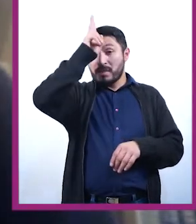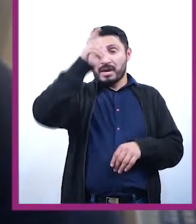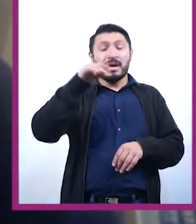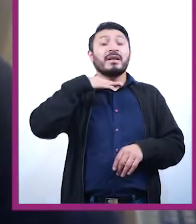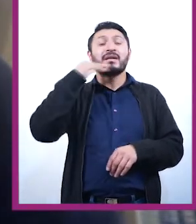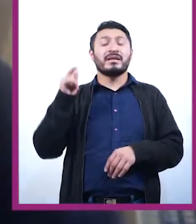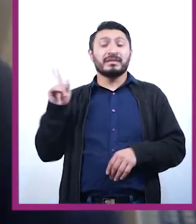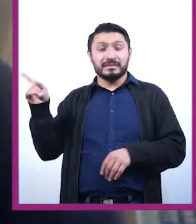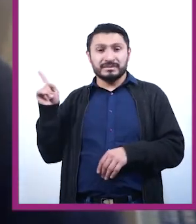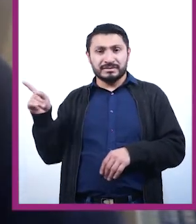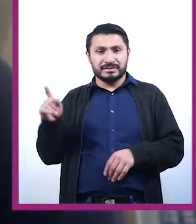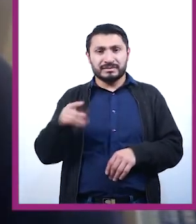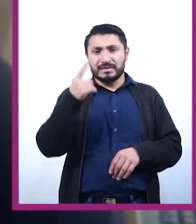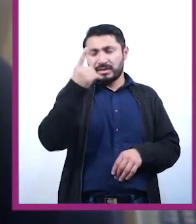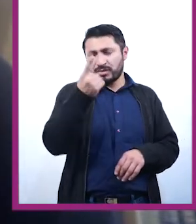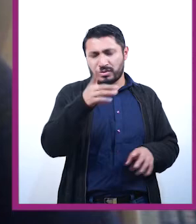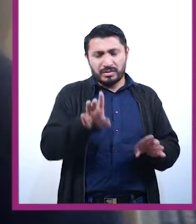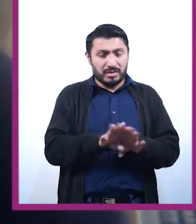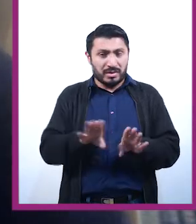Alemania unas